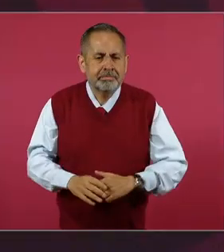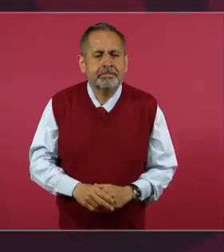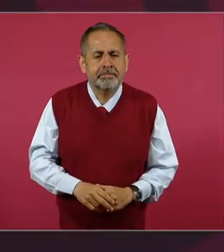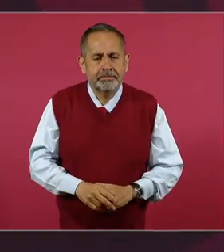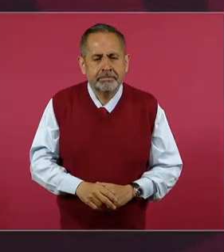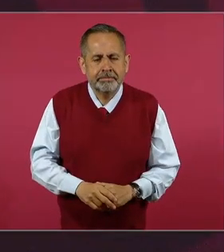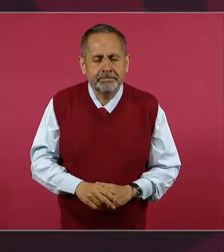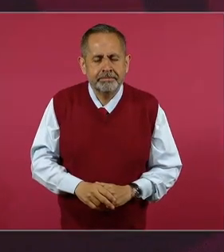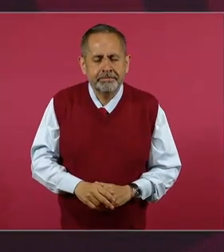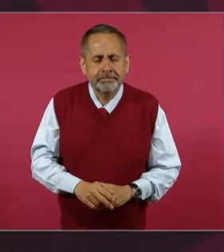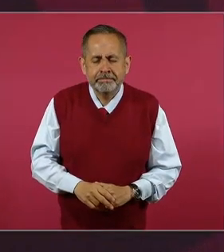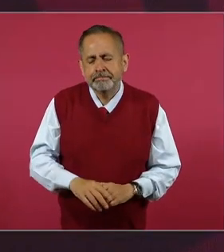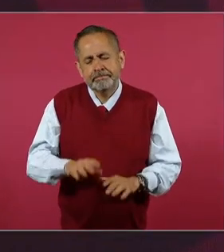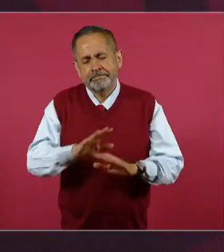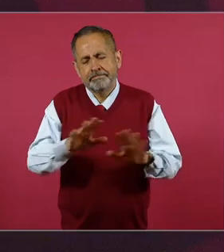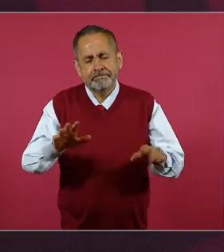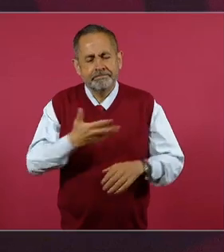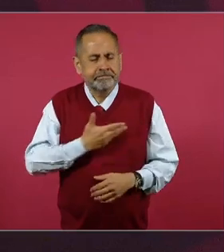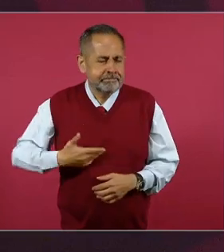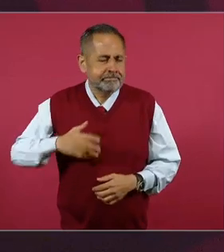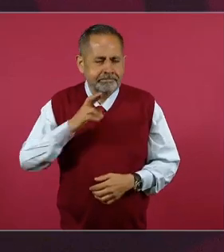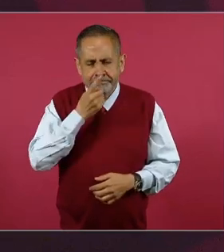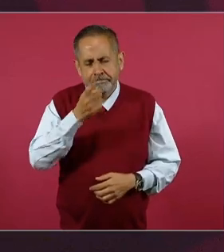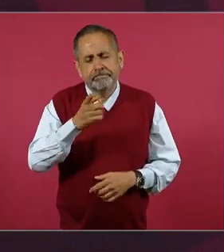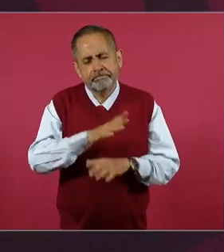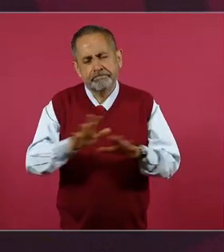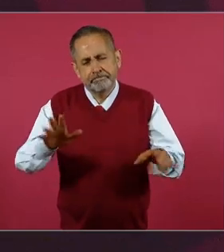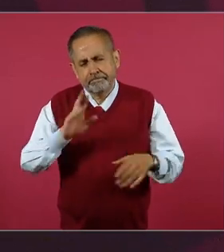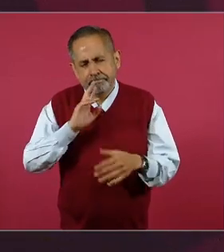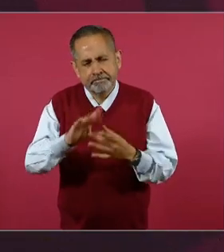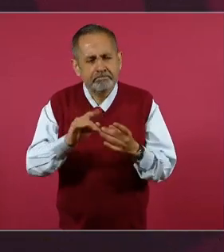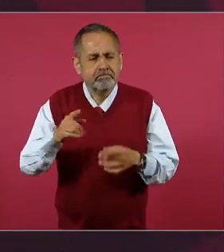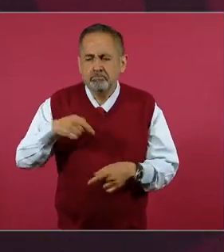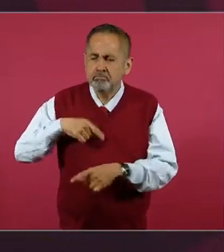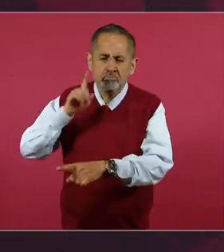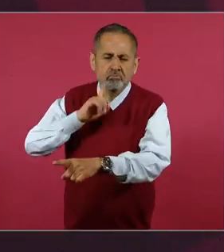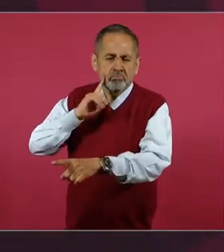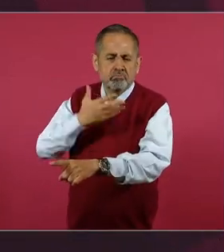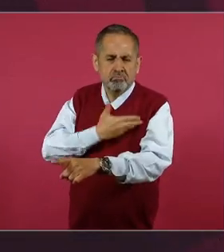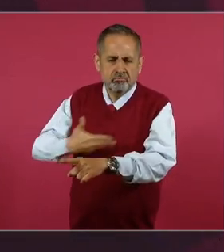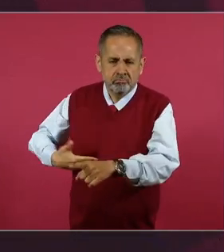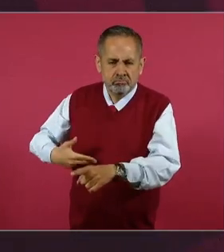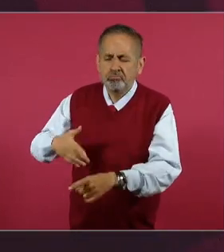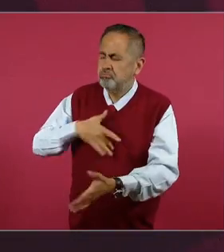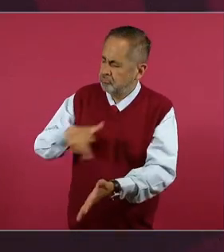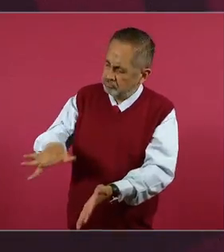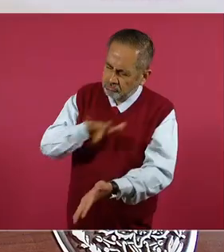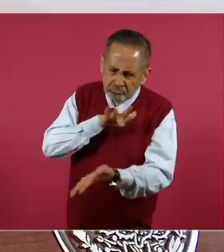este asunto. Yo apoyo a la presidenta,